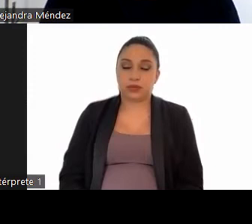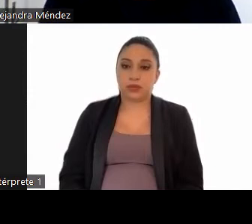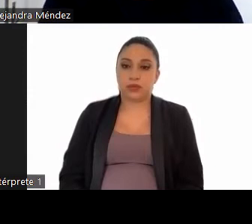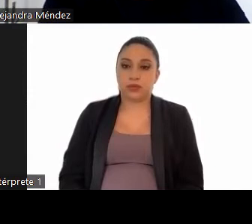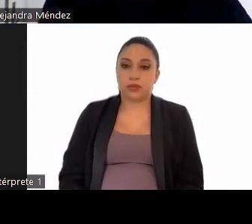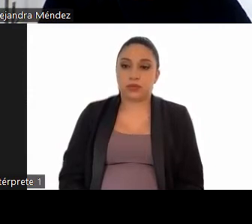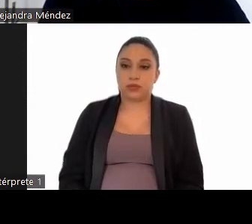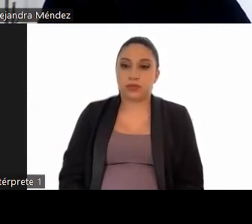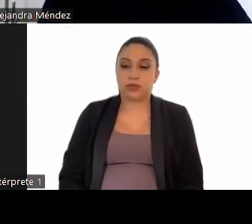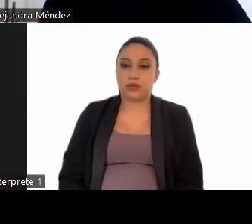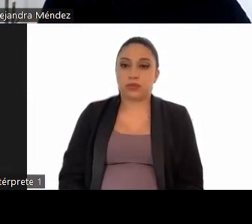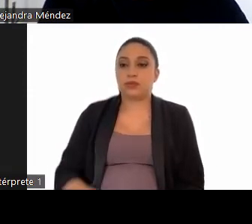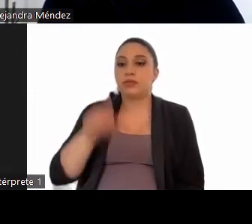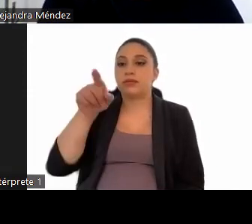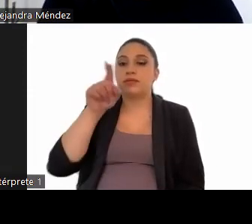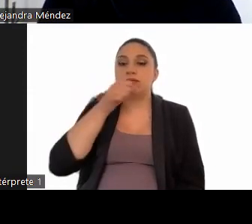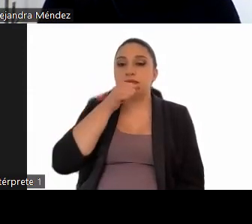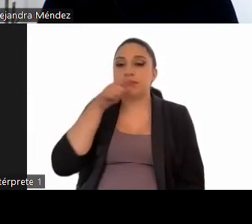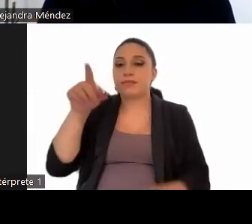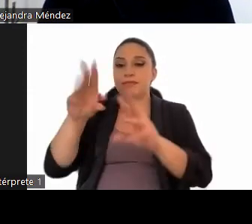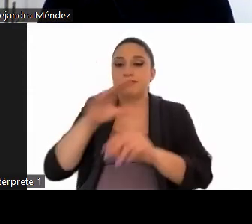Diputada, su micrófono está apagado.